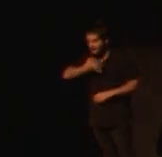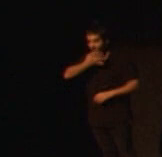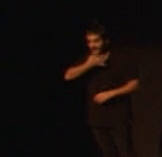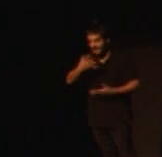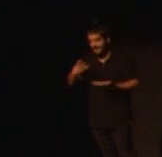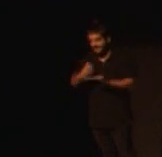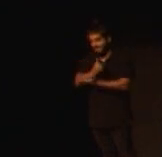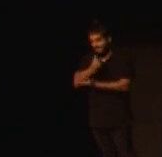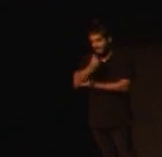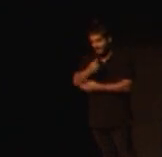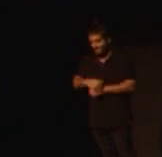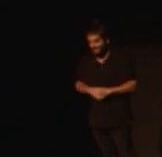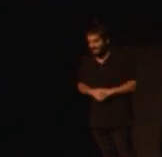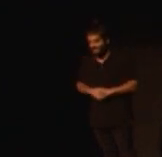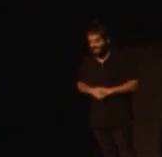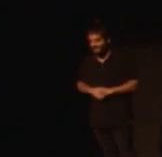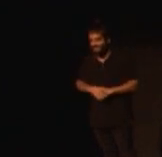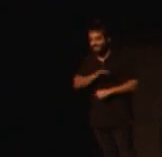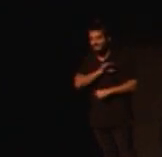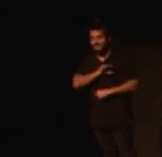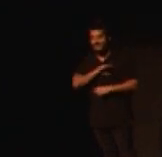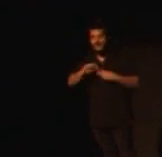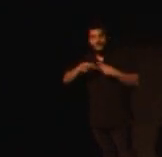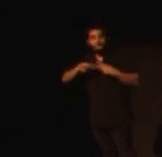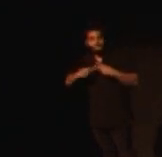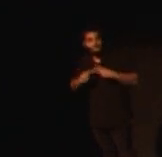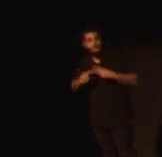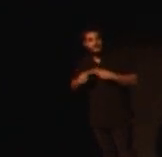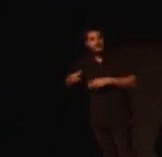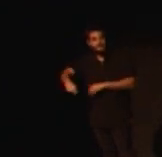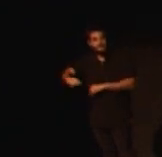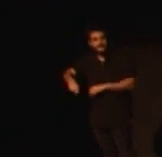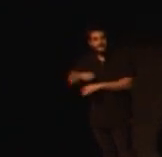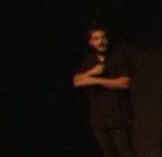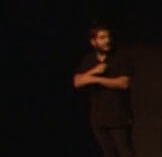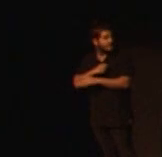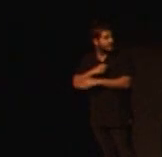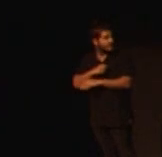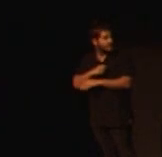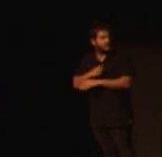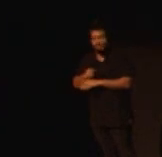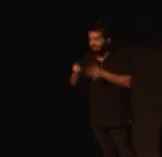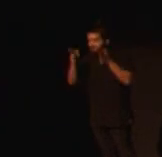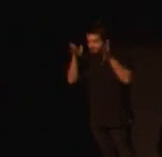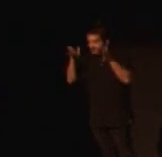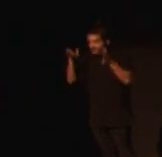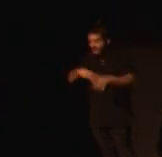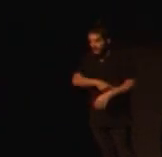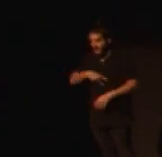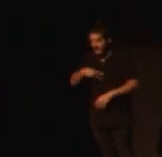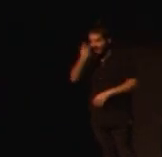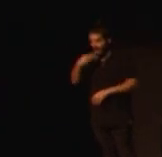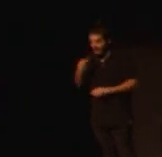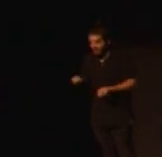Buenas tardes a todos. Señor vicepresidente de Estrategia Económica, Juego y Desarrollo Empresarial del Consejo General de la ONCE,